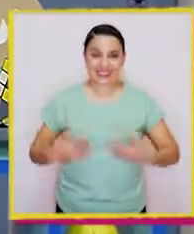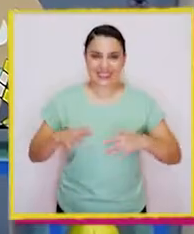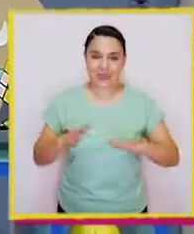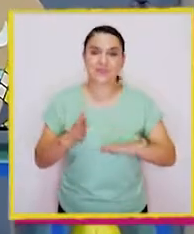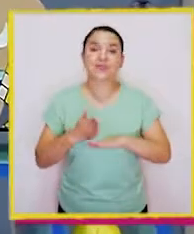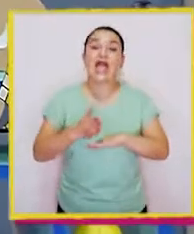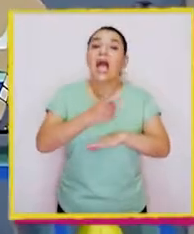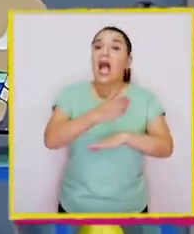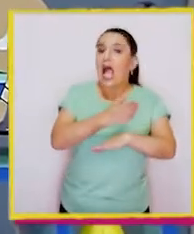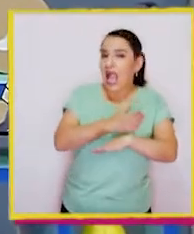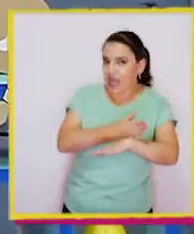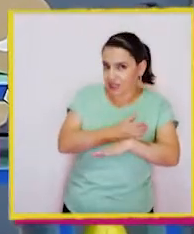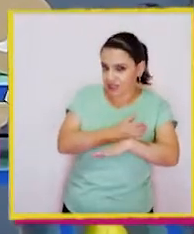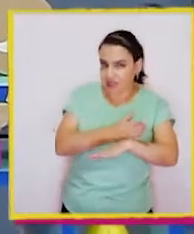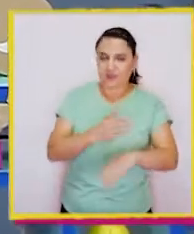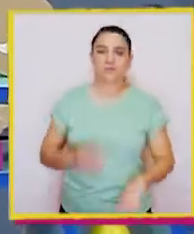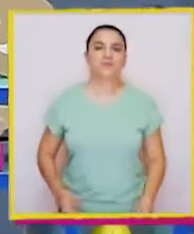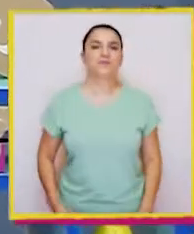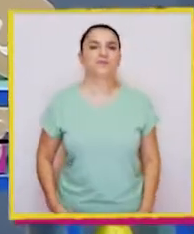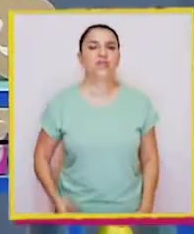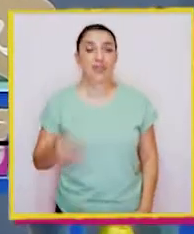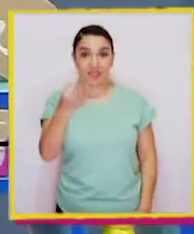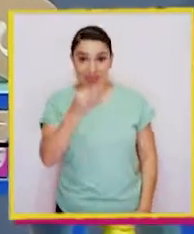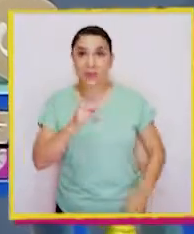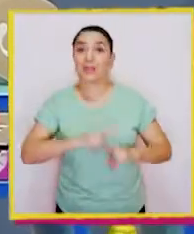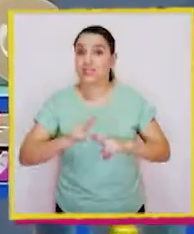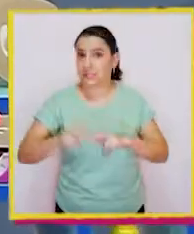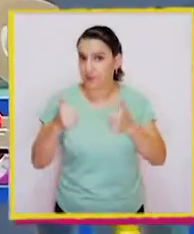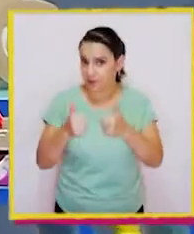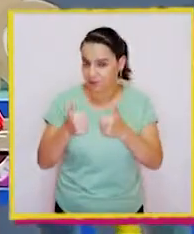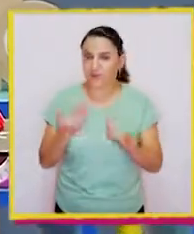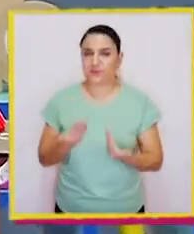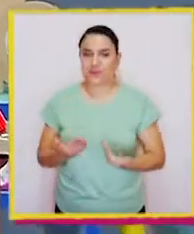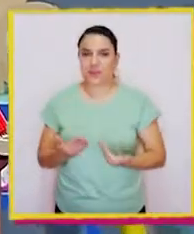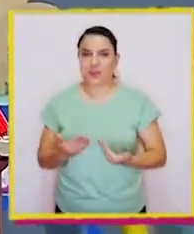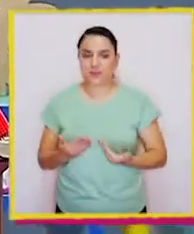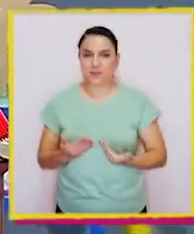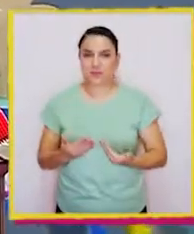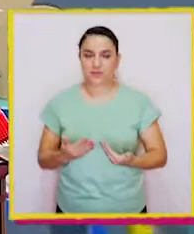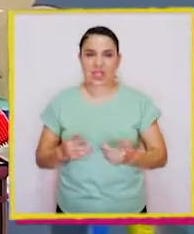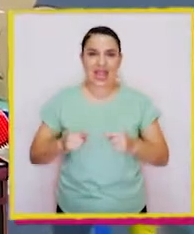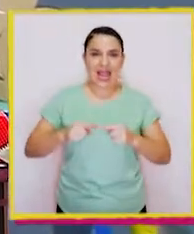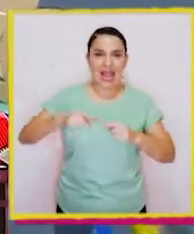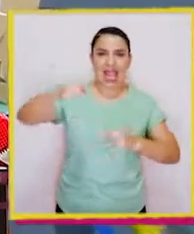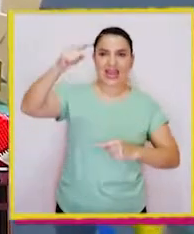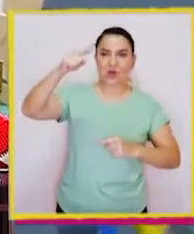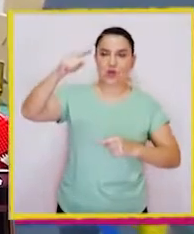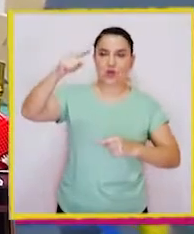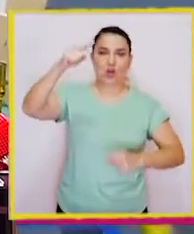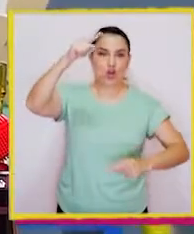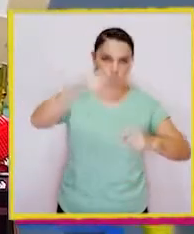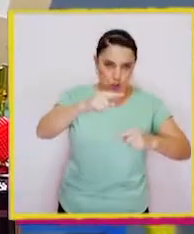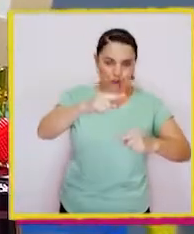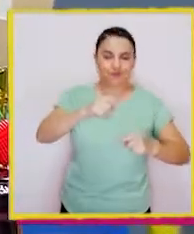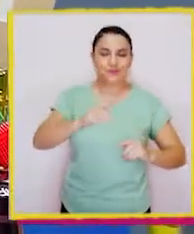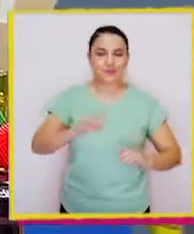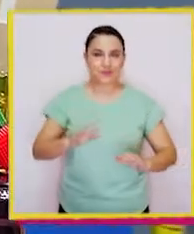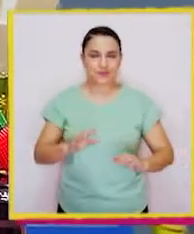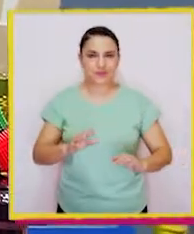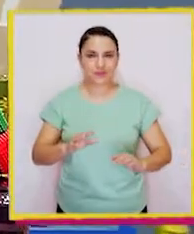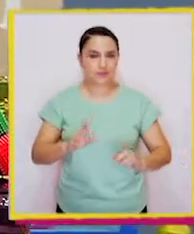Ya. Antes de ir a ver las cosas que les dije, díganme si esto está bien. Esto es más largo y esto es más